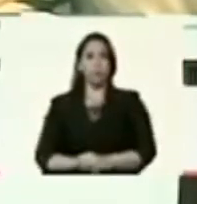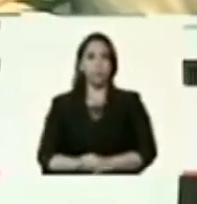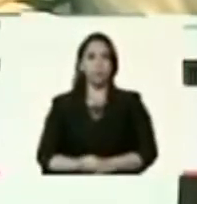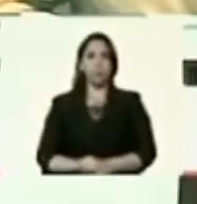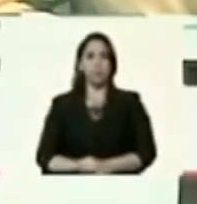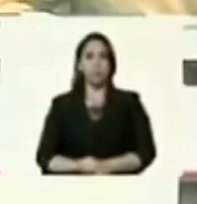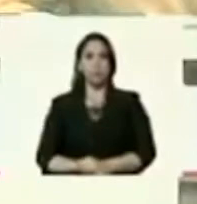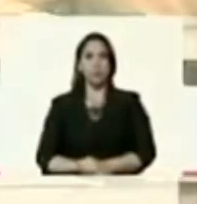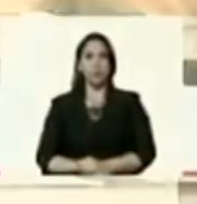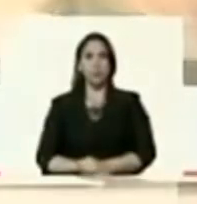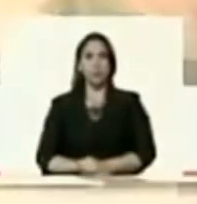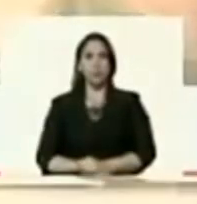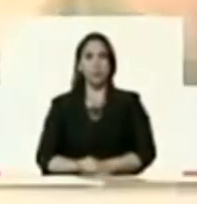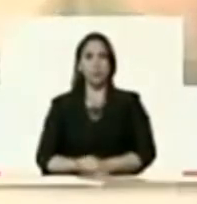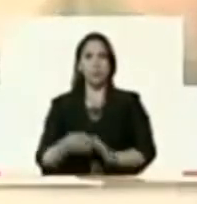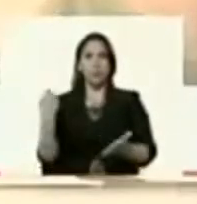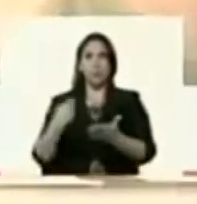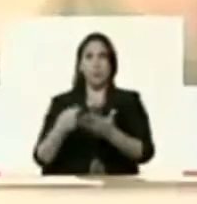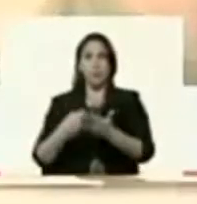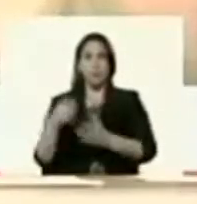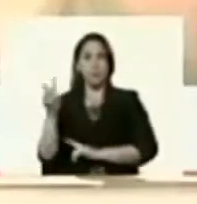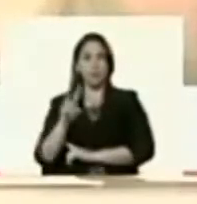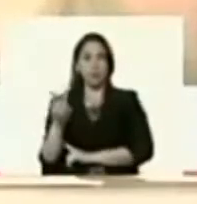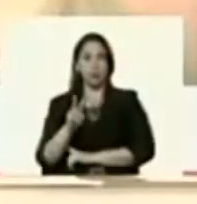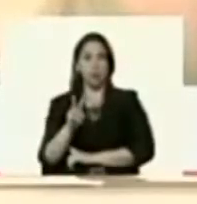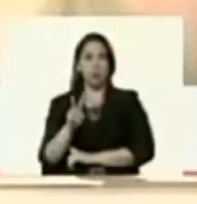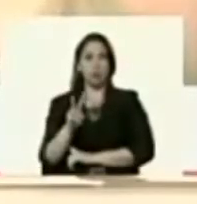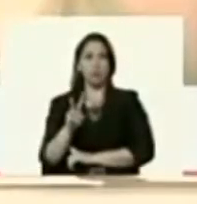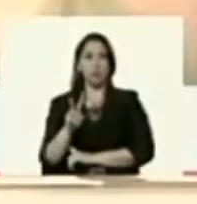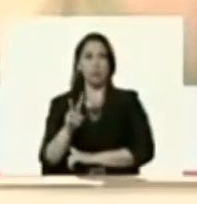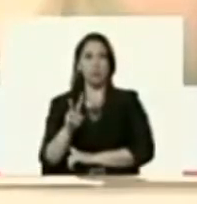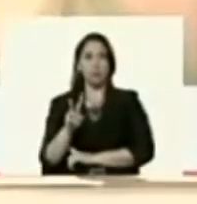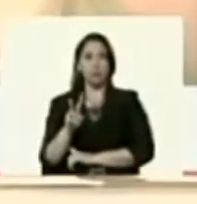Los bonistas de la deuda venezolana, Bloomberg,